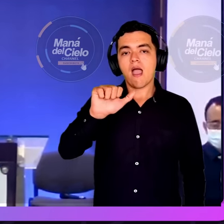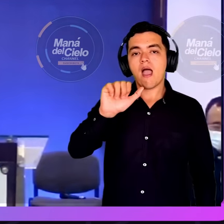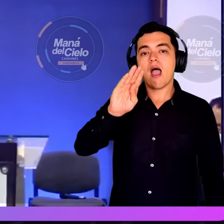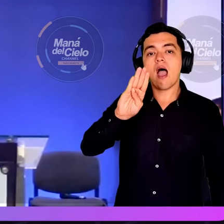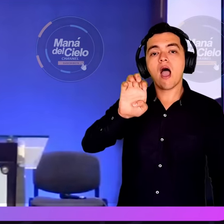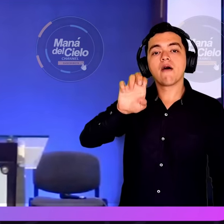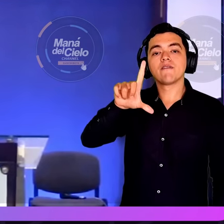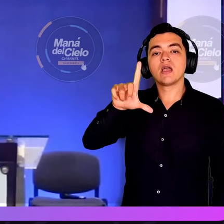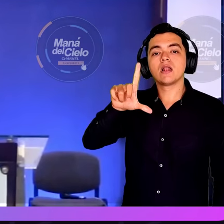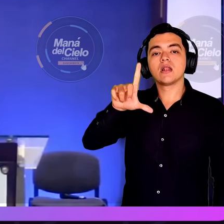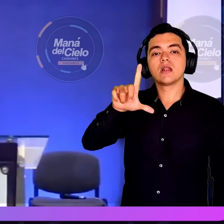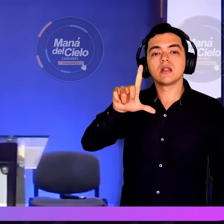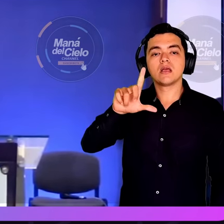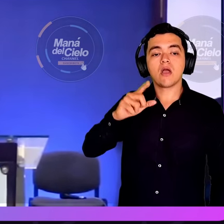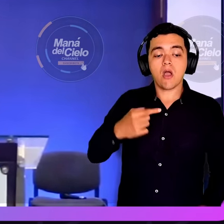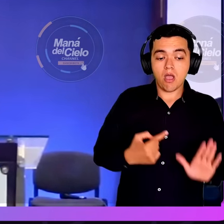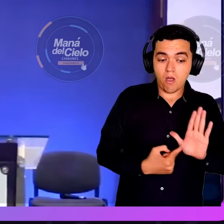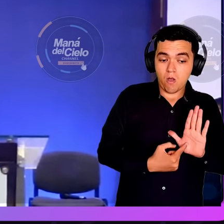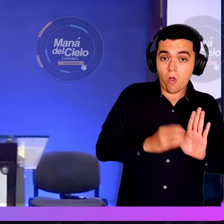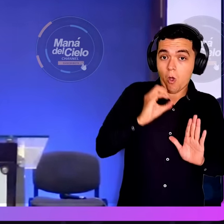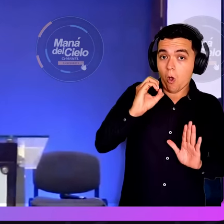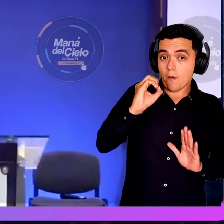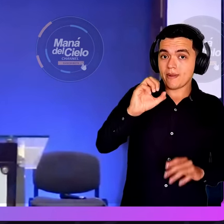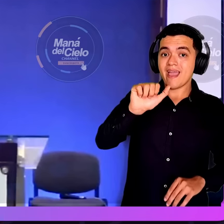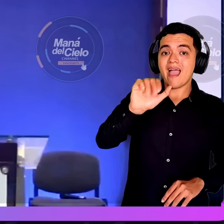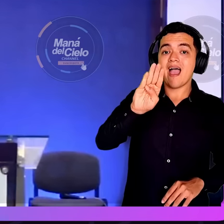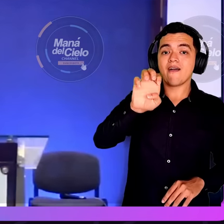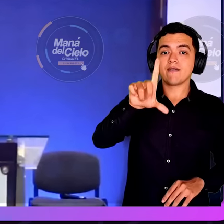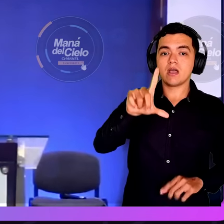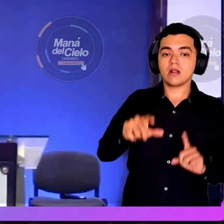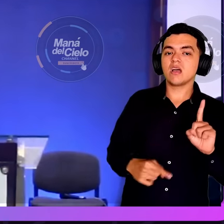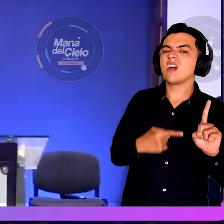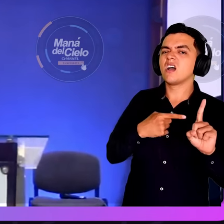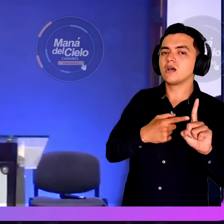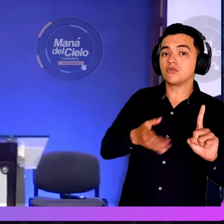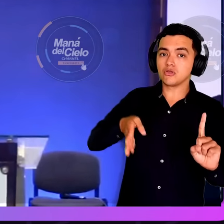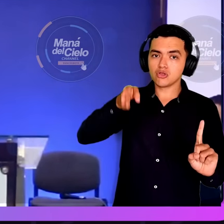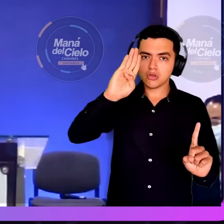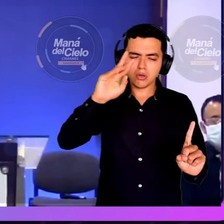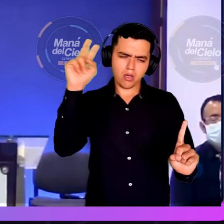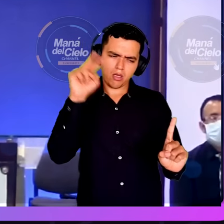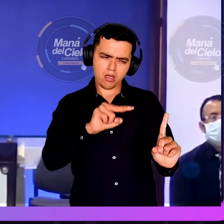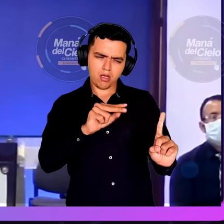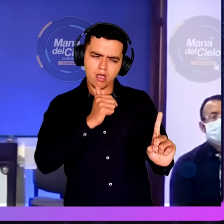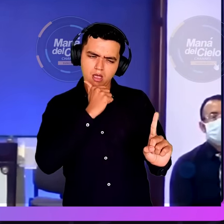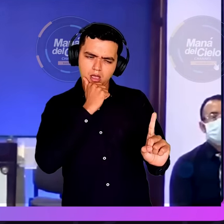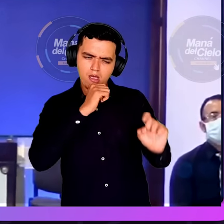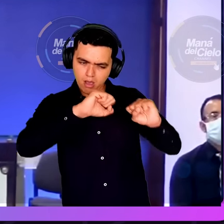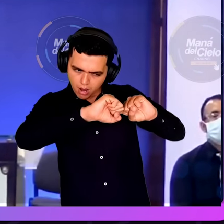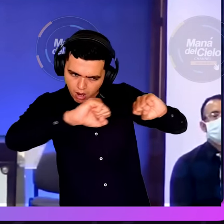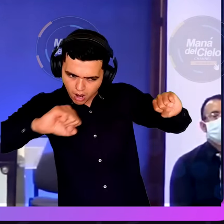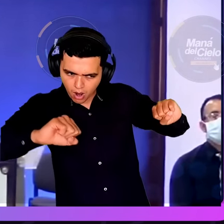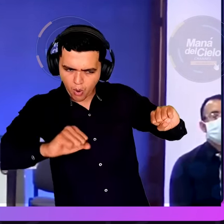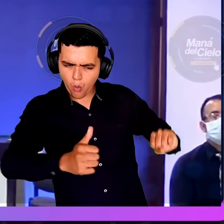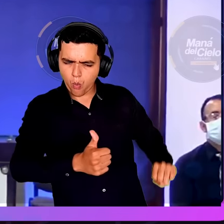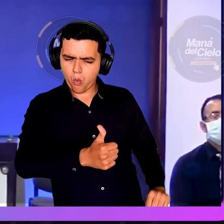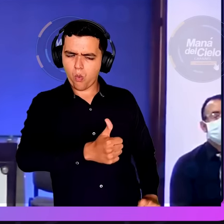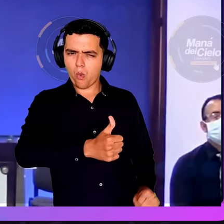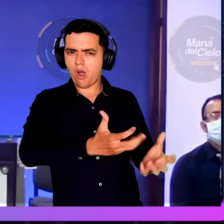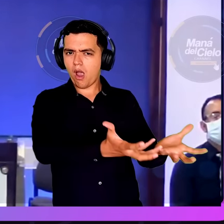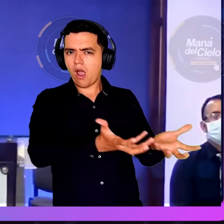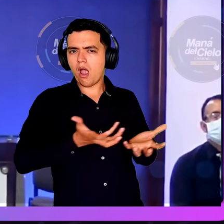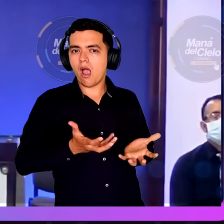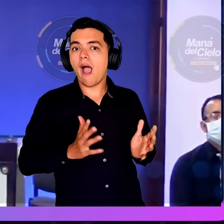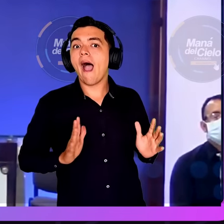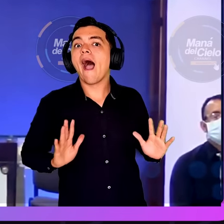Sé fiel, ama la santidad, ama el temor de Dios, porque puedes ser un revolucionario en